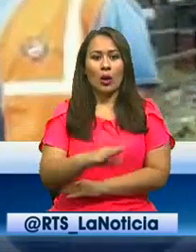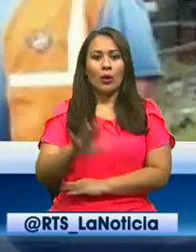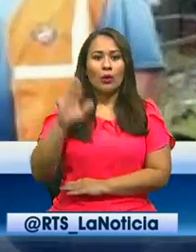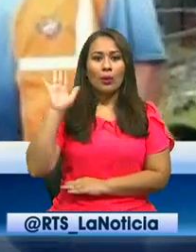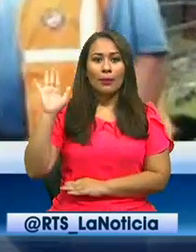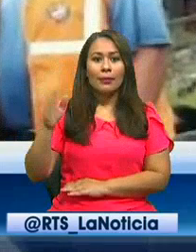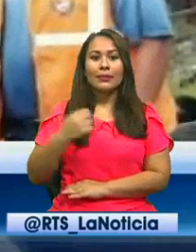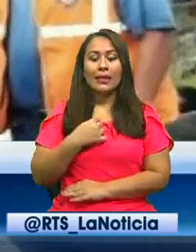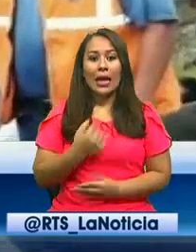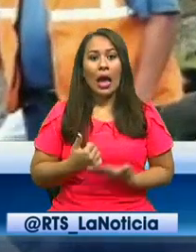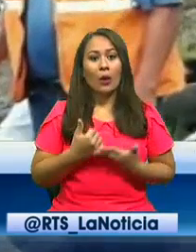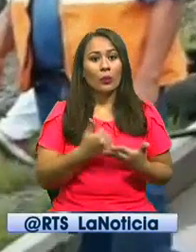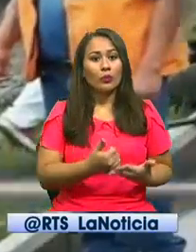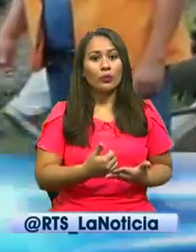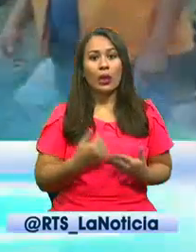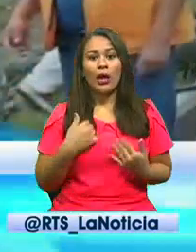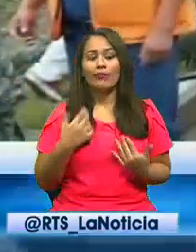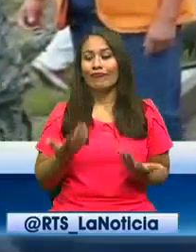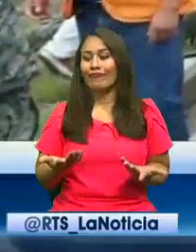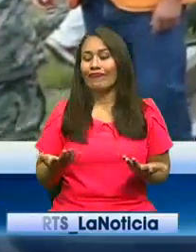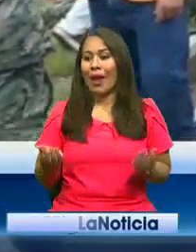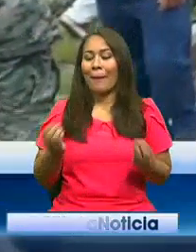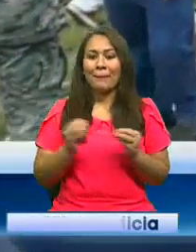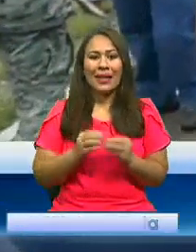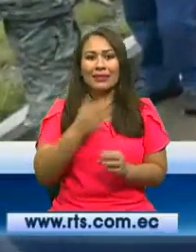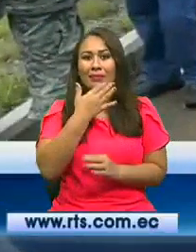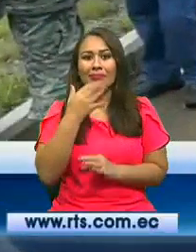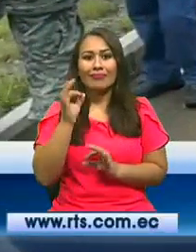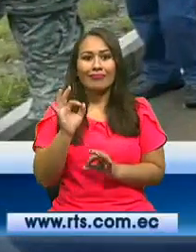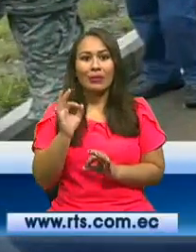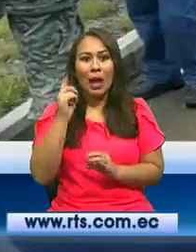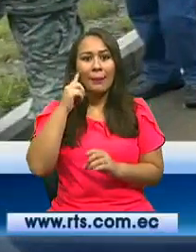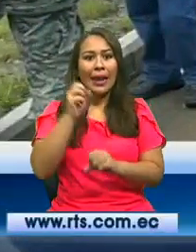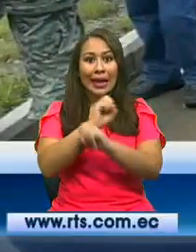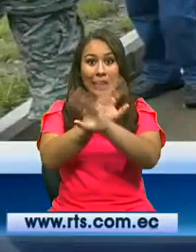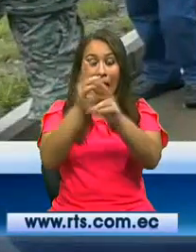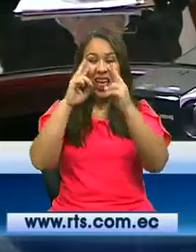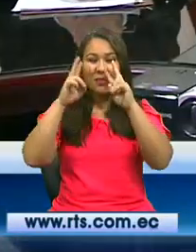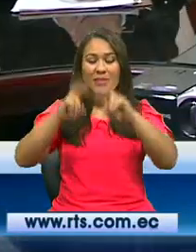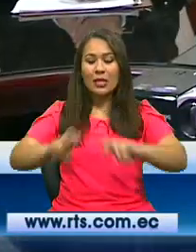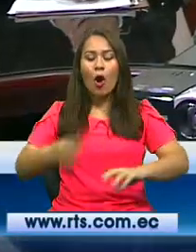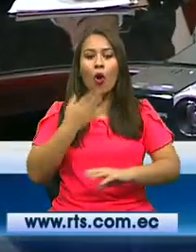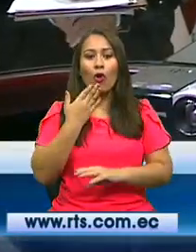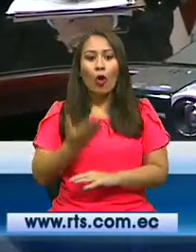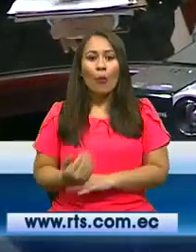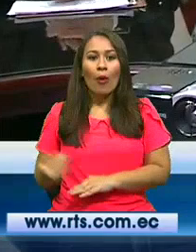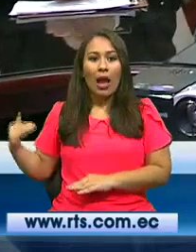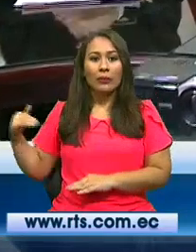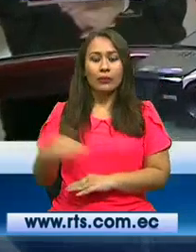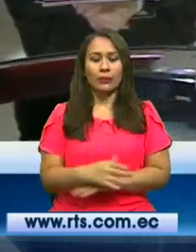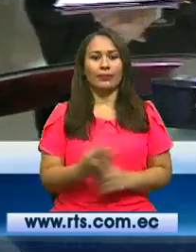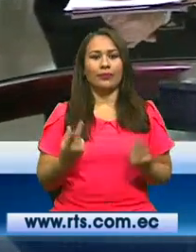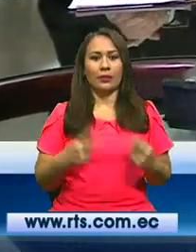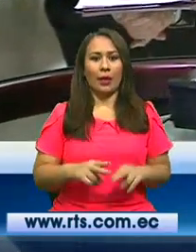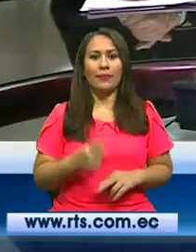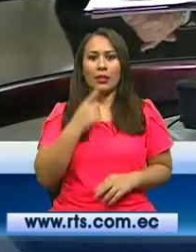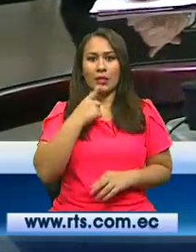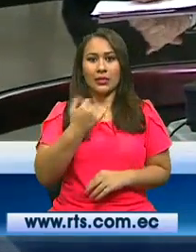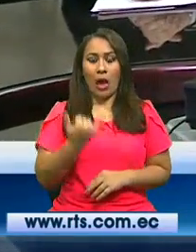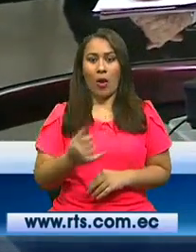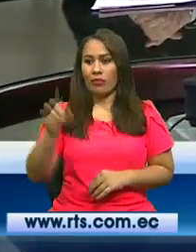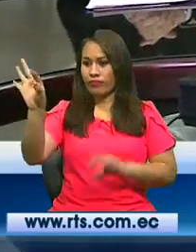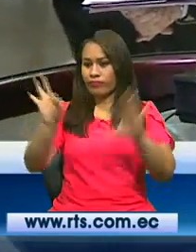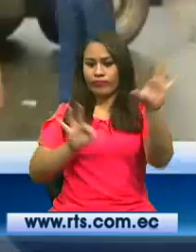a las autoridades competentes las facilidades necesarias para esclarecer el accidente e inmediatamente dispuso la conformación de la